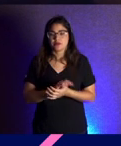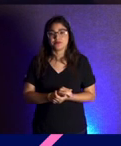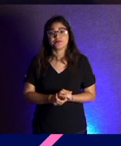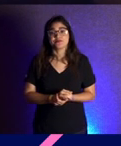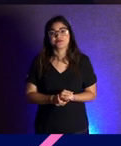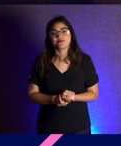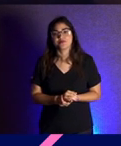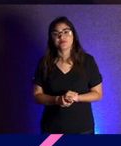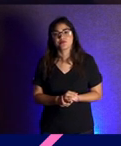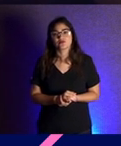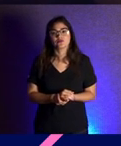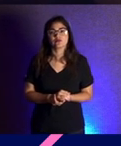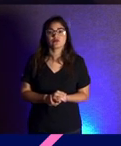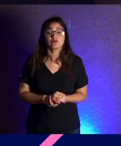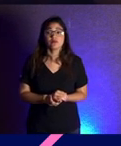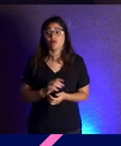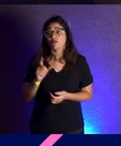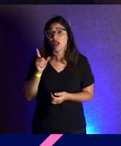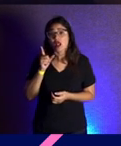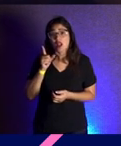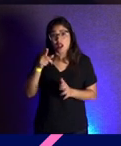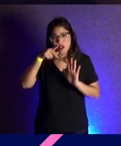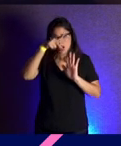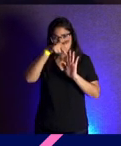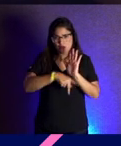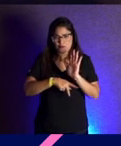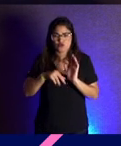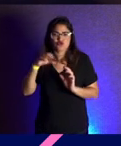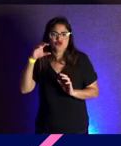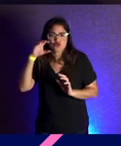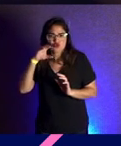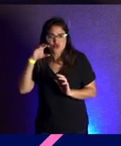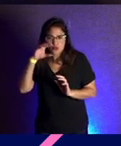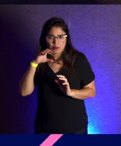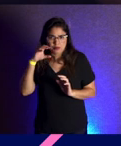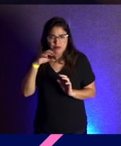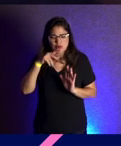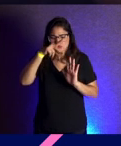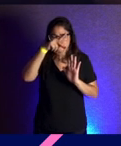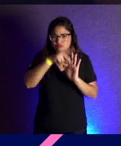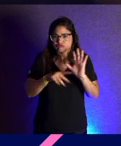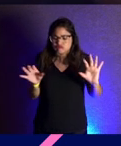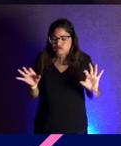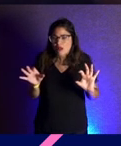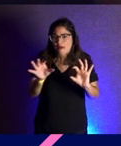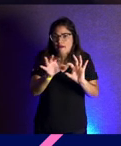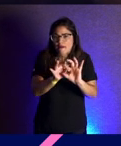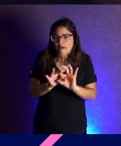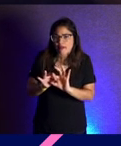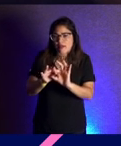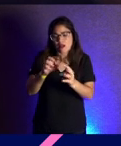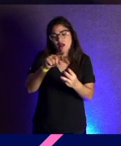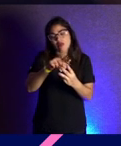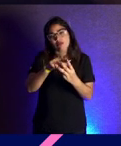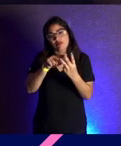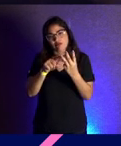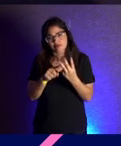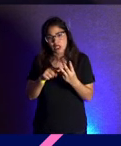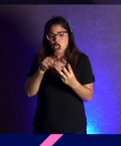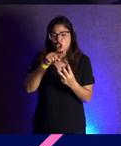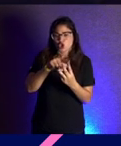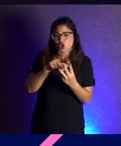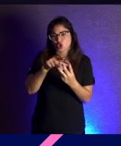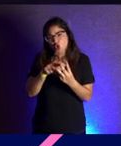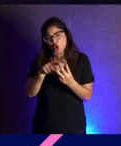El proyecto fue en Colombia. Y fue un proyecto que se creó con las tres o dos de las tres partes del sistema